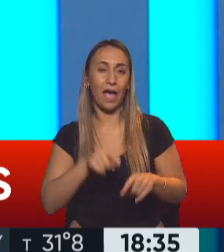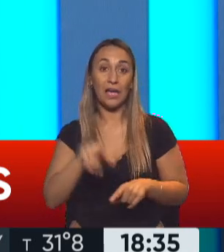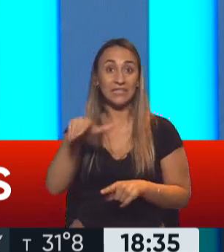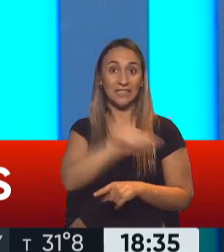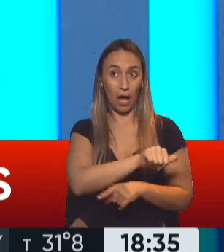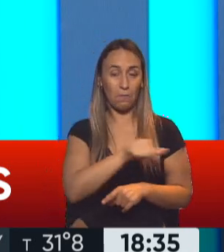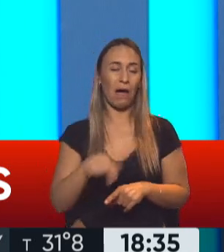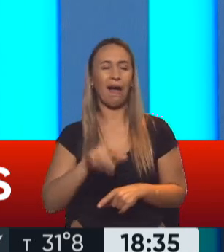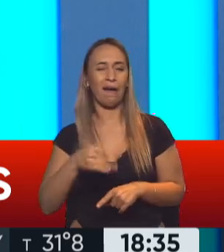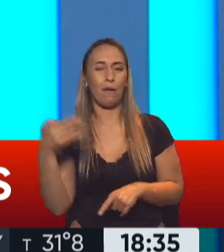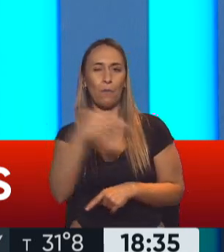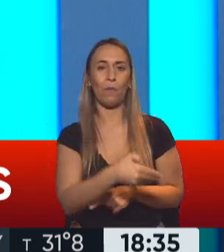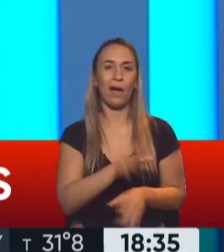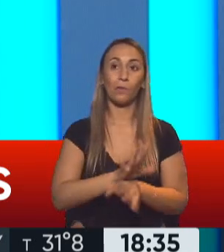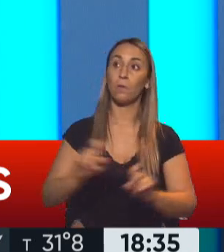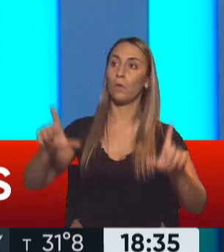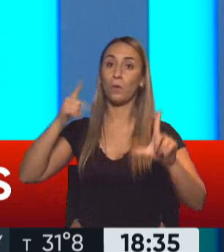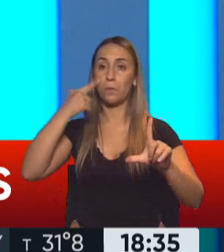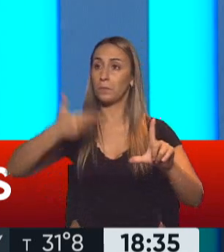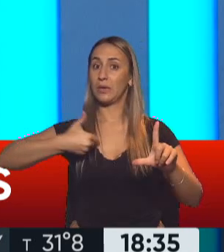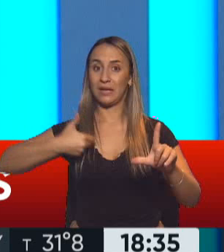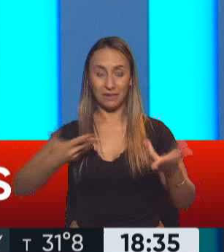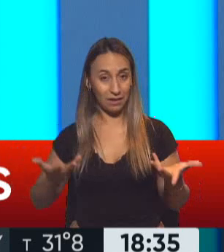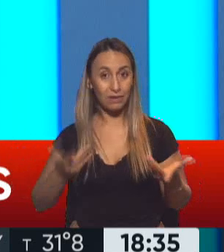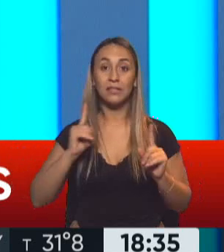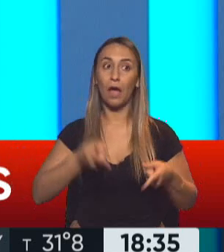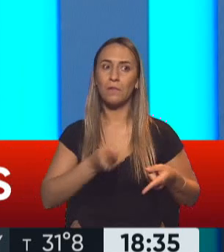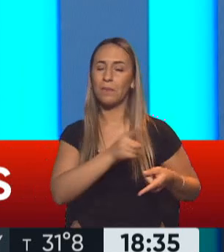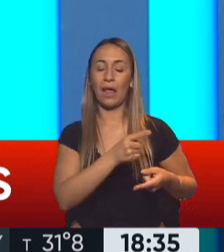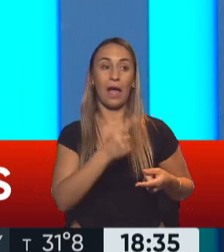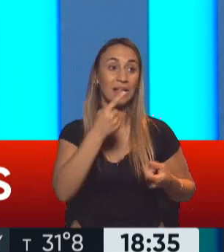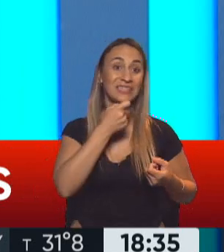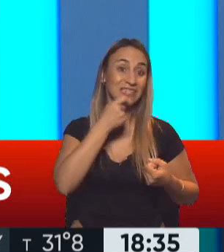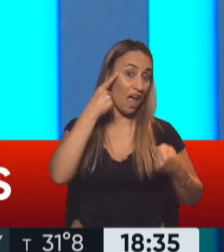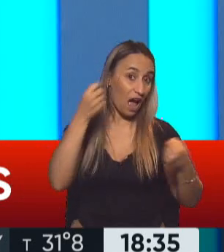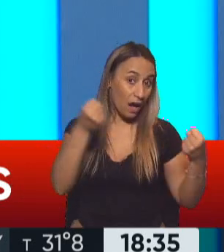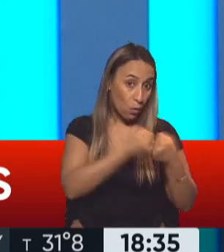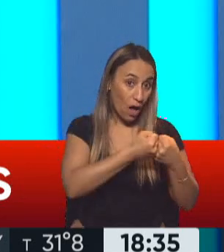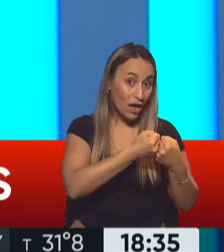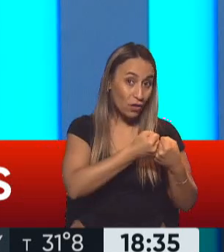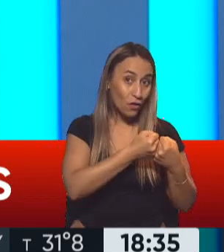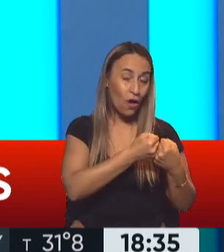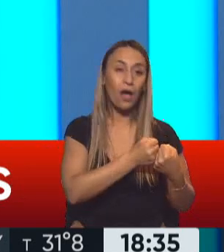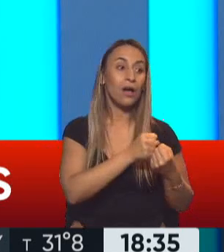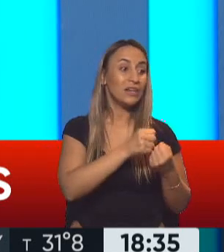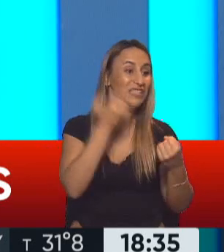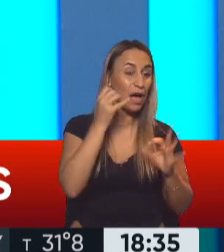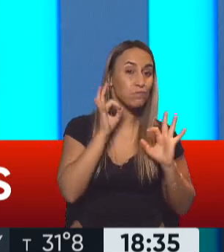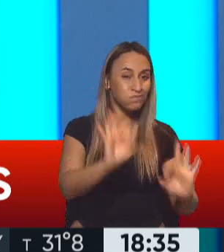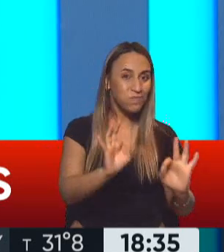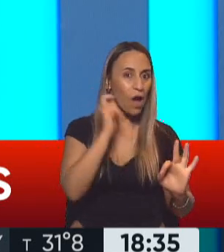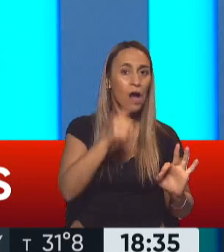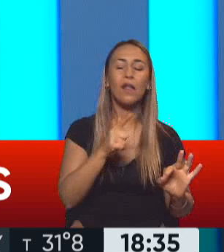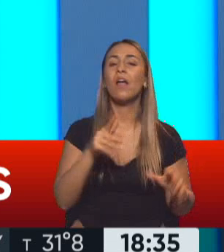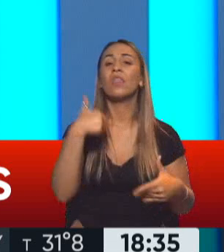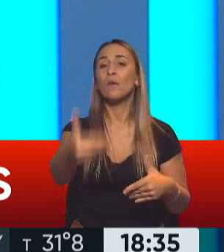sino también para tener un esquema financiero lo más despejado posible, ¿sí? Para los próximos 10 años, relativamente despejado.